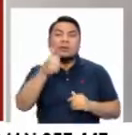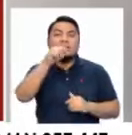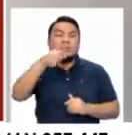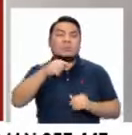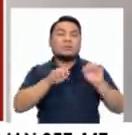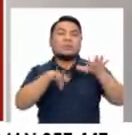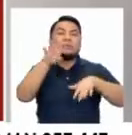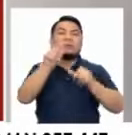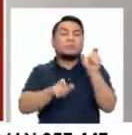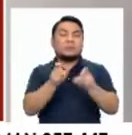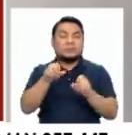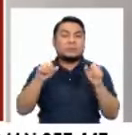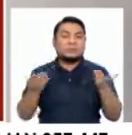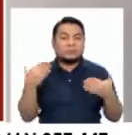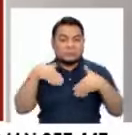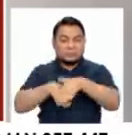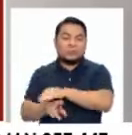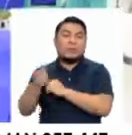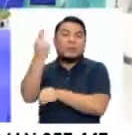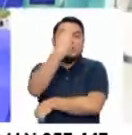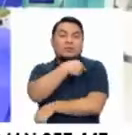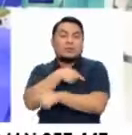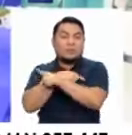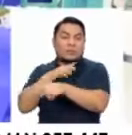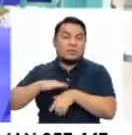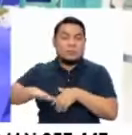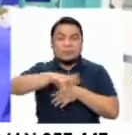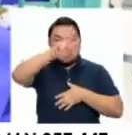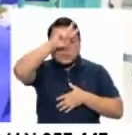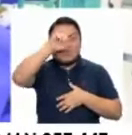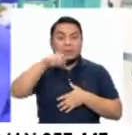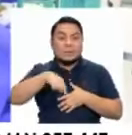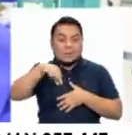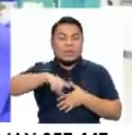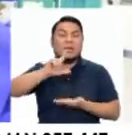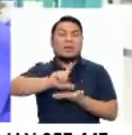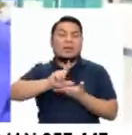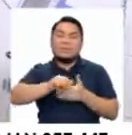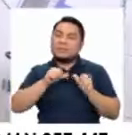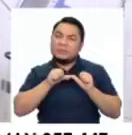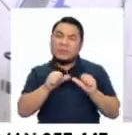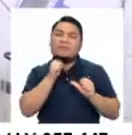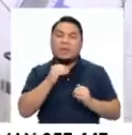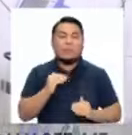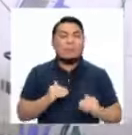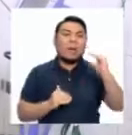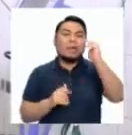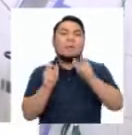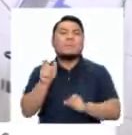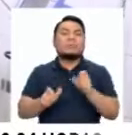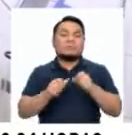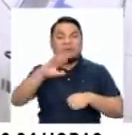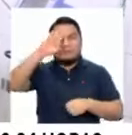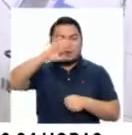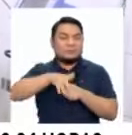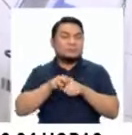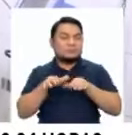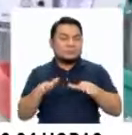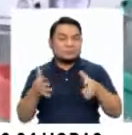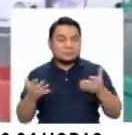10.714 personas se encuentran hospitalizadas a nivel nacional y Lima sigue siendo la ciudad con mayor número de